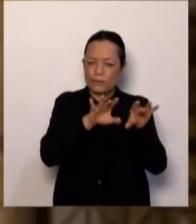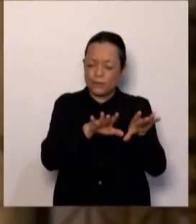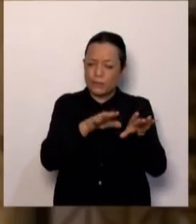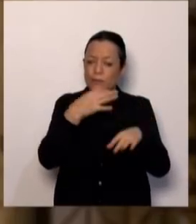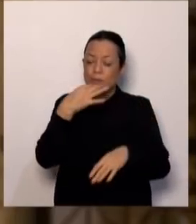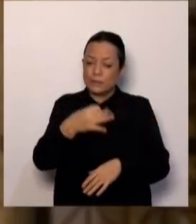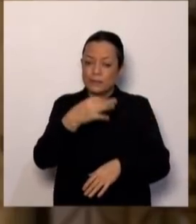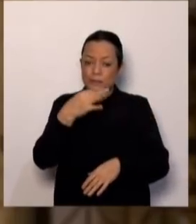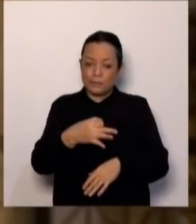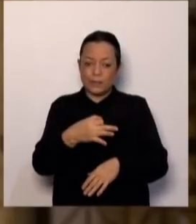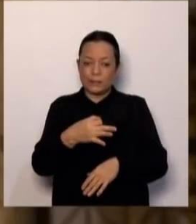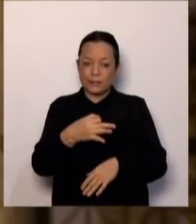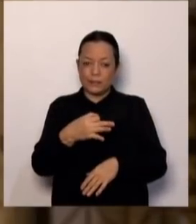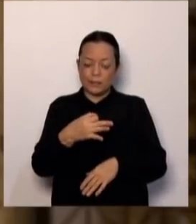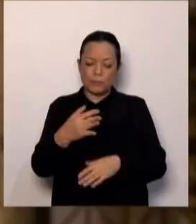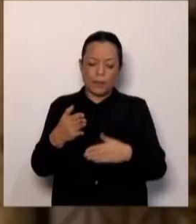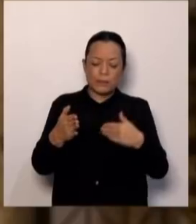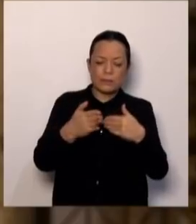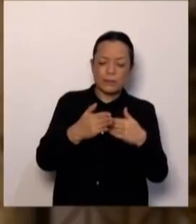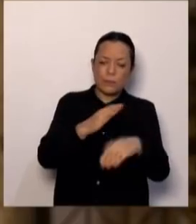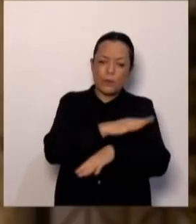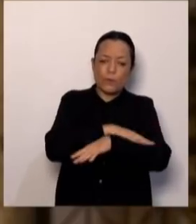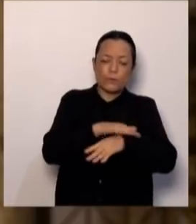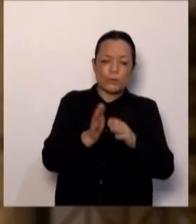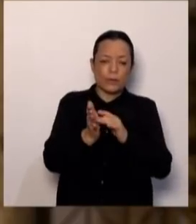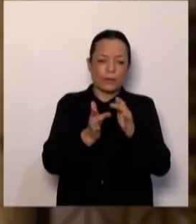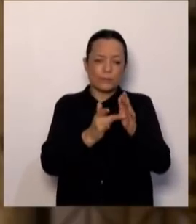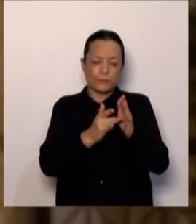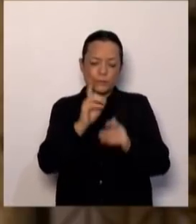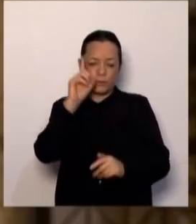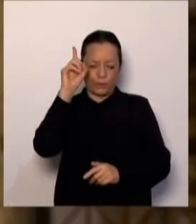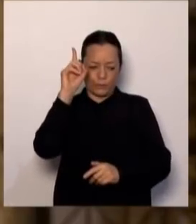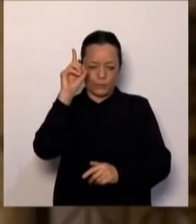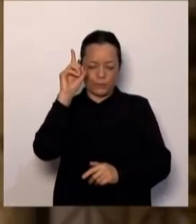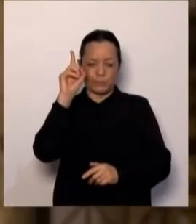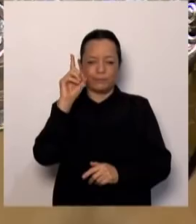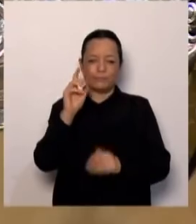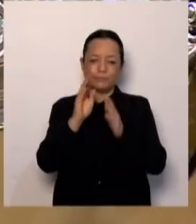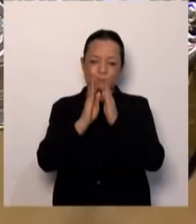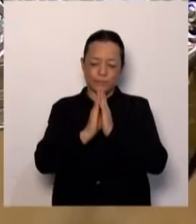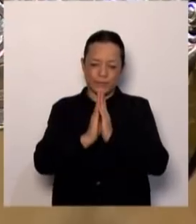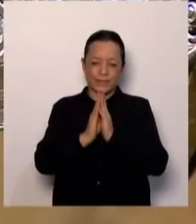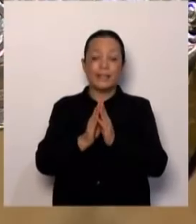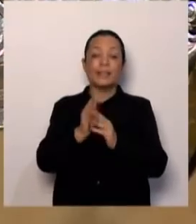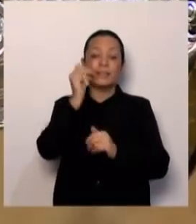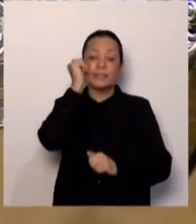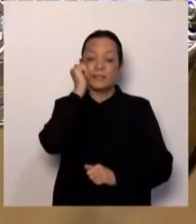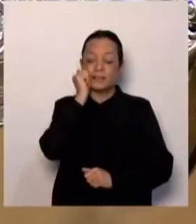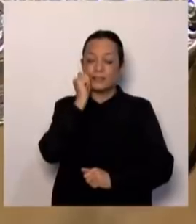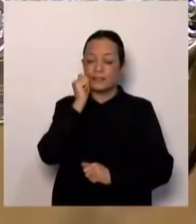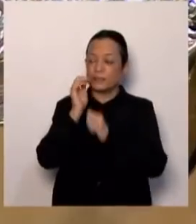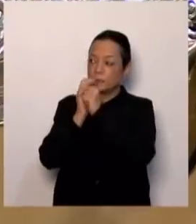que siempre les acerquemos el consuelo de Cristo, el Señor. Oremos. Señor, atiende